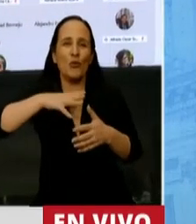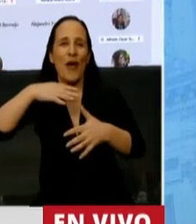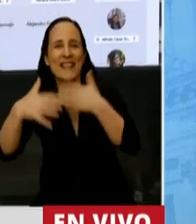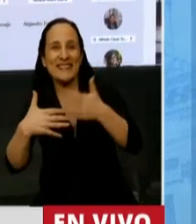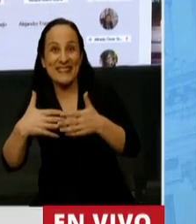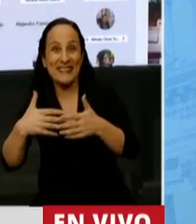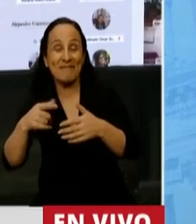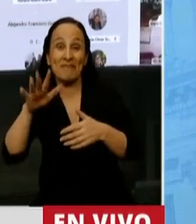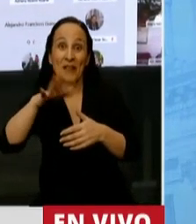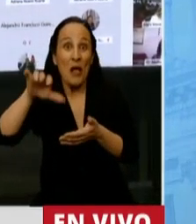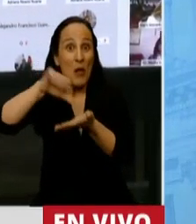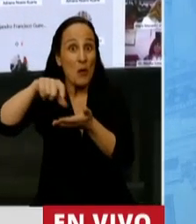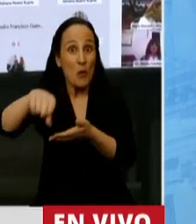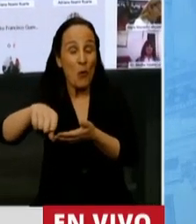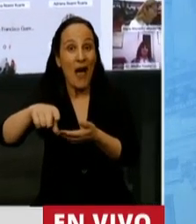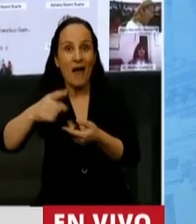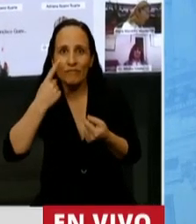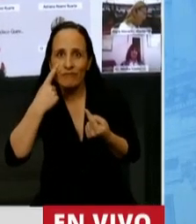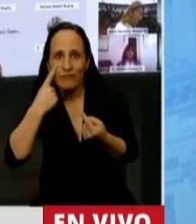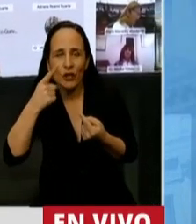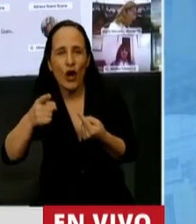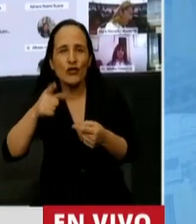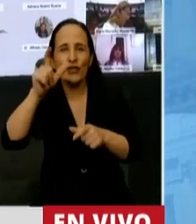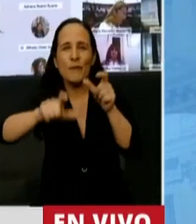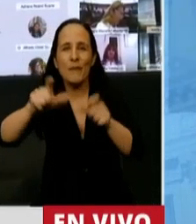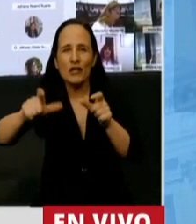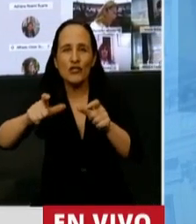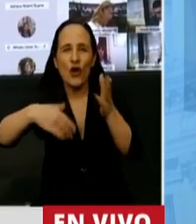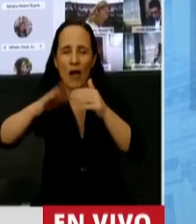a los tabacaleros, a las tabacaleras.